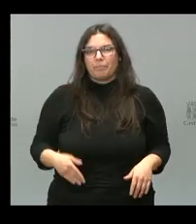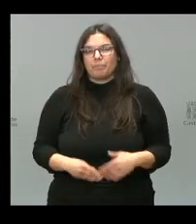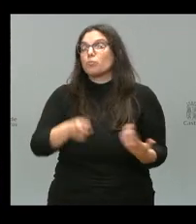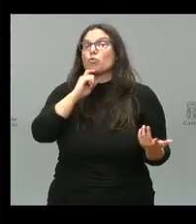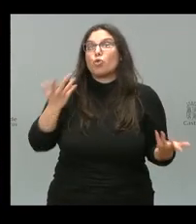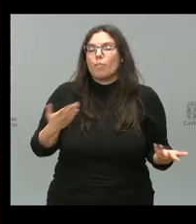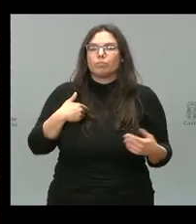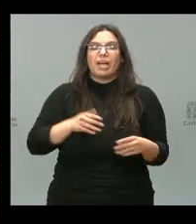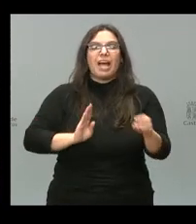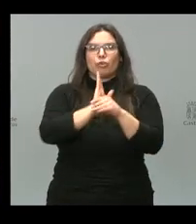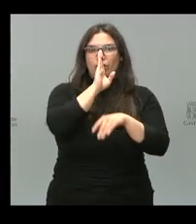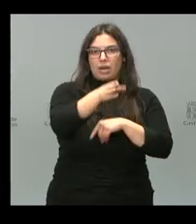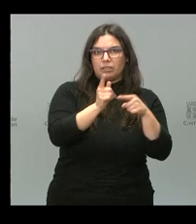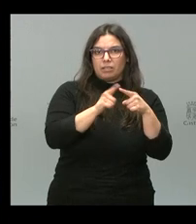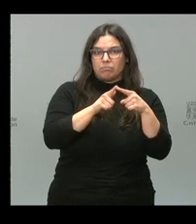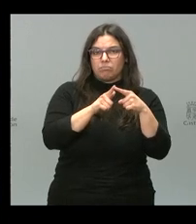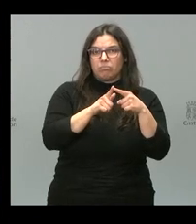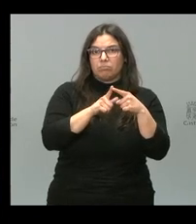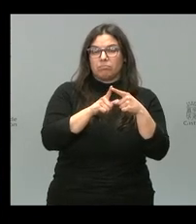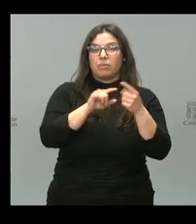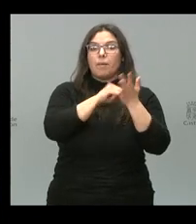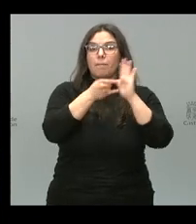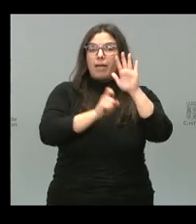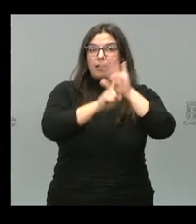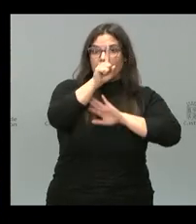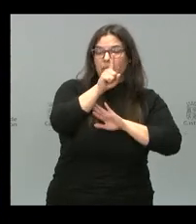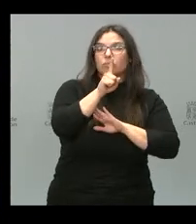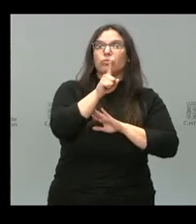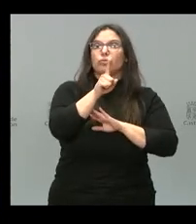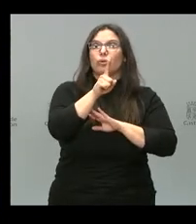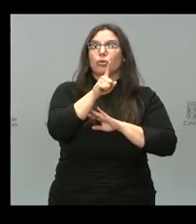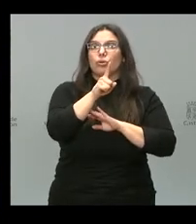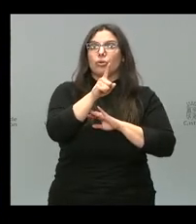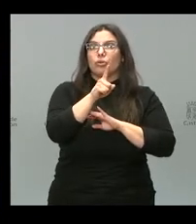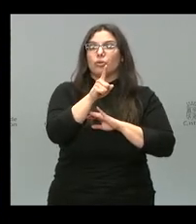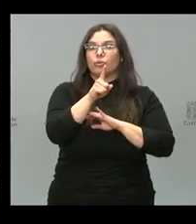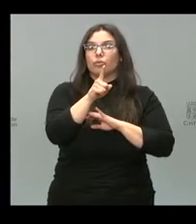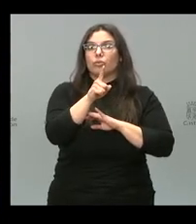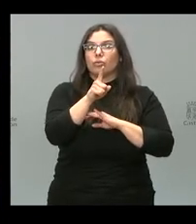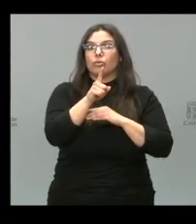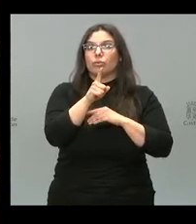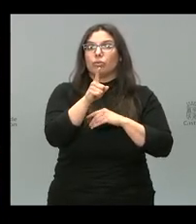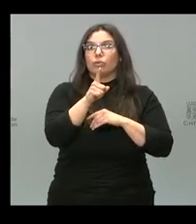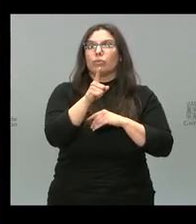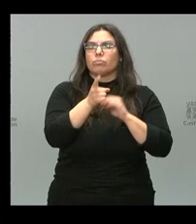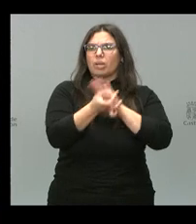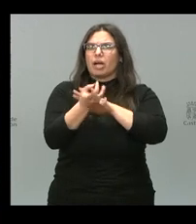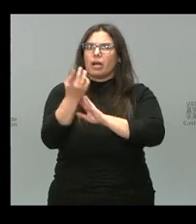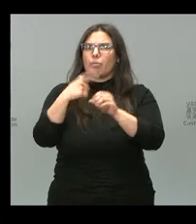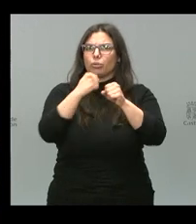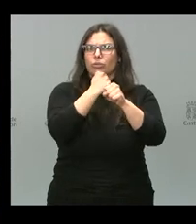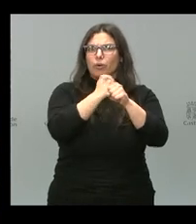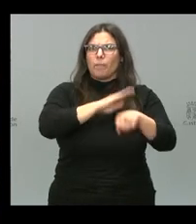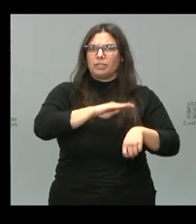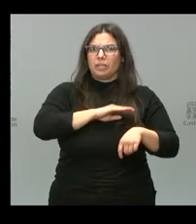ayudas directas por un lado el plan de crecimiento ha generado muchos puestos de trabajo